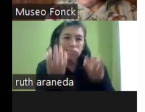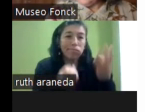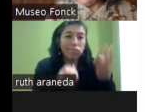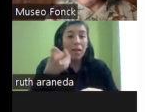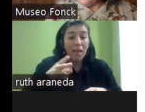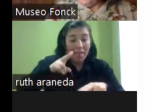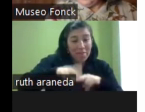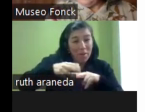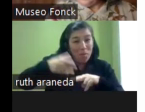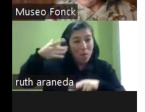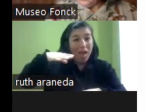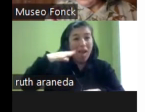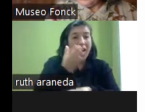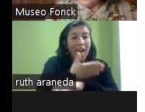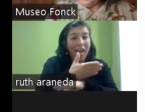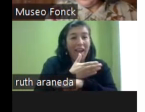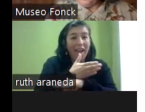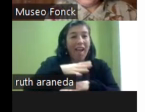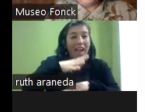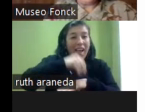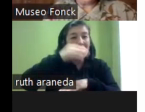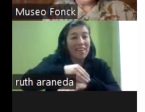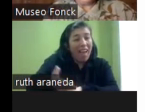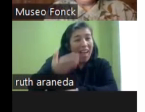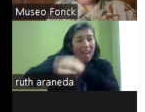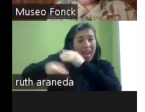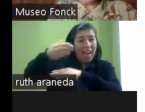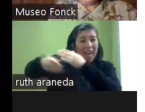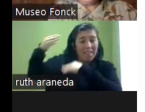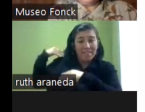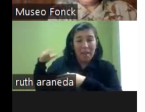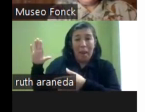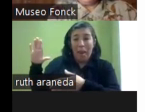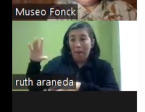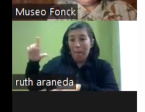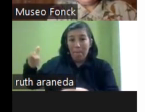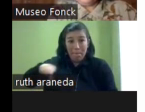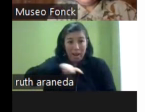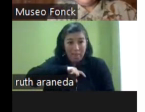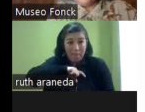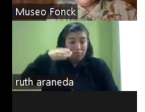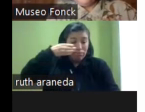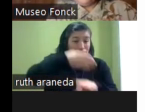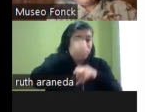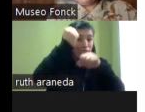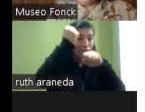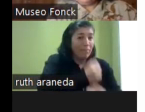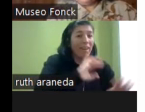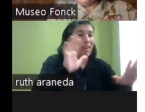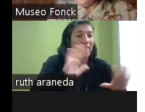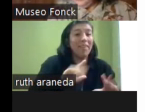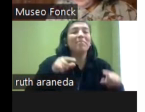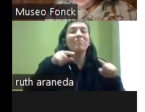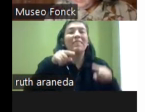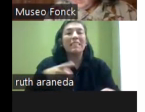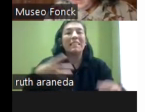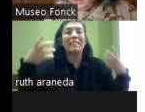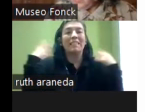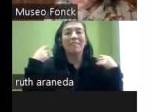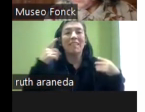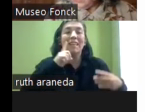Arica durante los siglos previos a la conquista española. Y esta charla va a estar a cargo